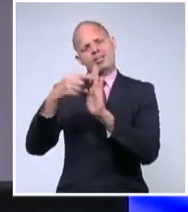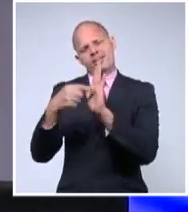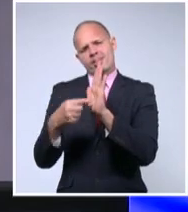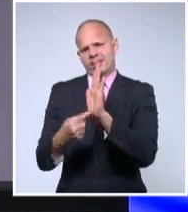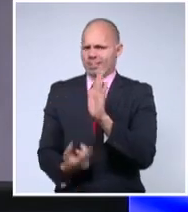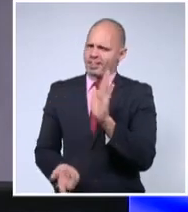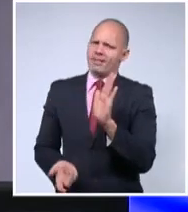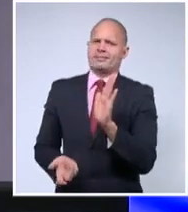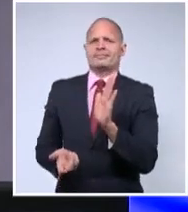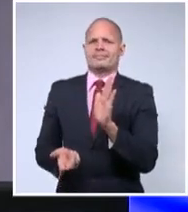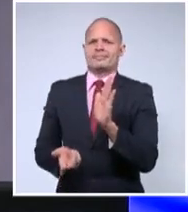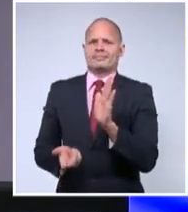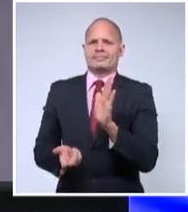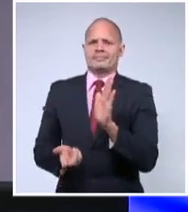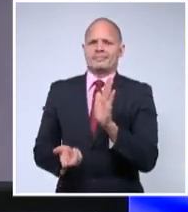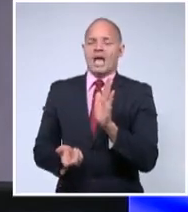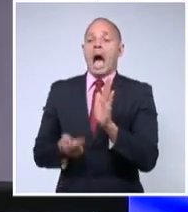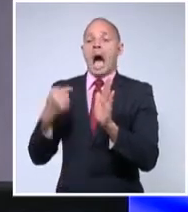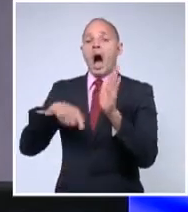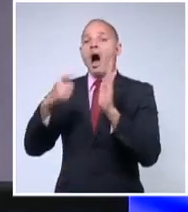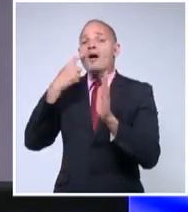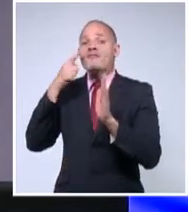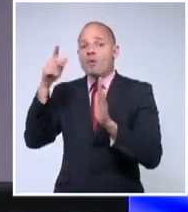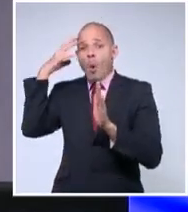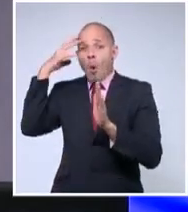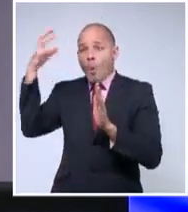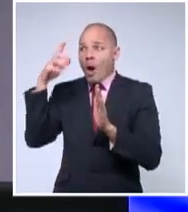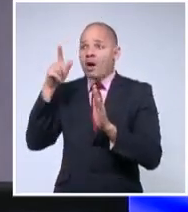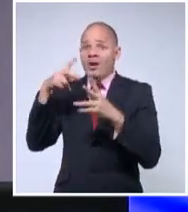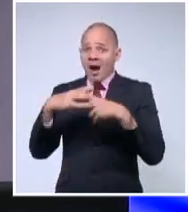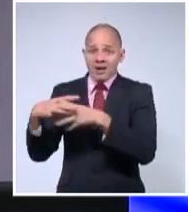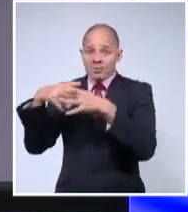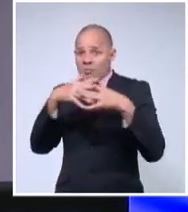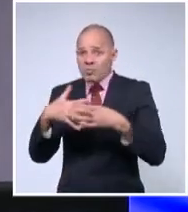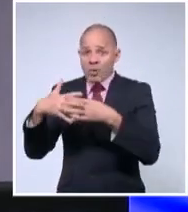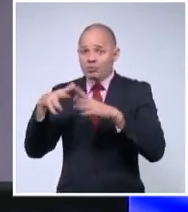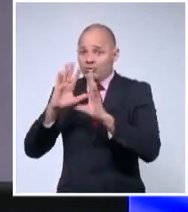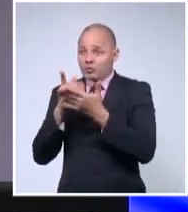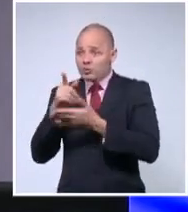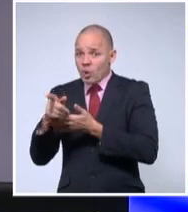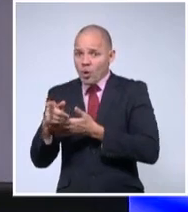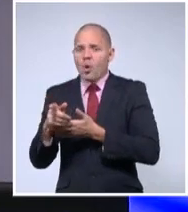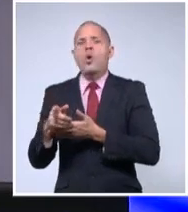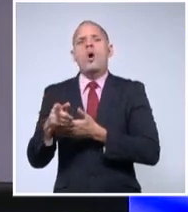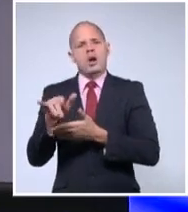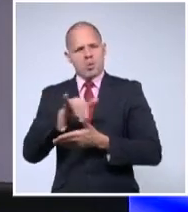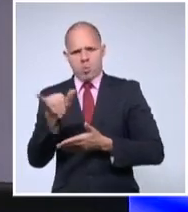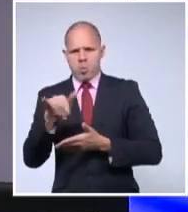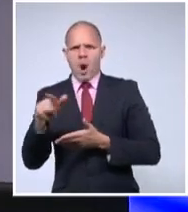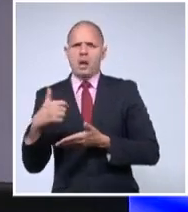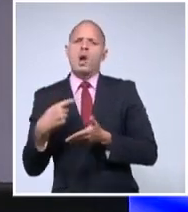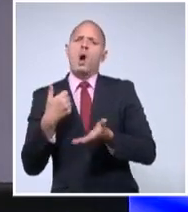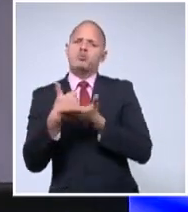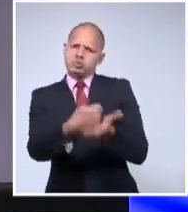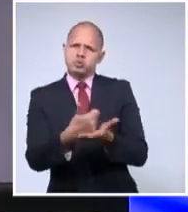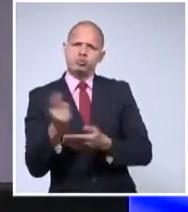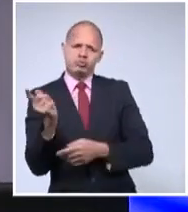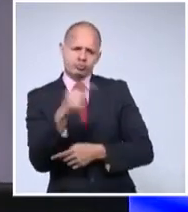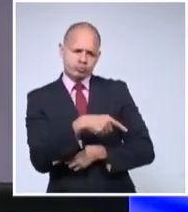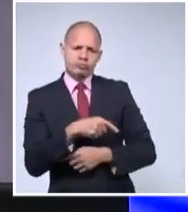Unidos, cómplice y tolerante de actividad terrorista, orientada desde territorio de Estados